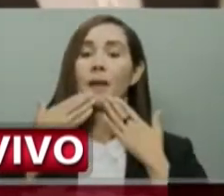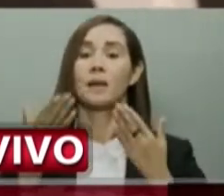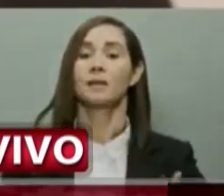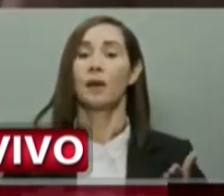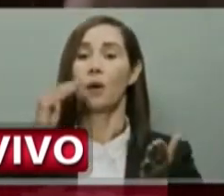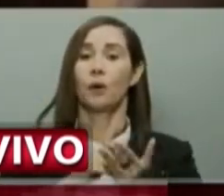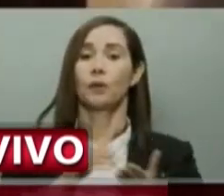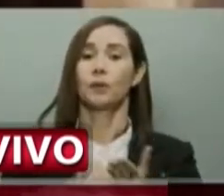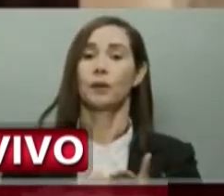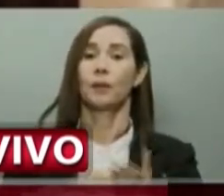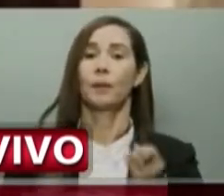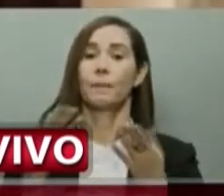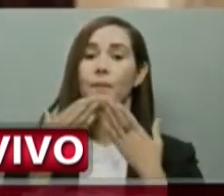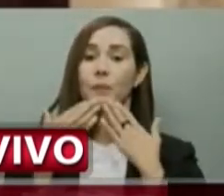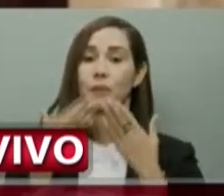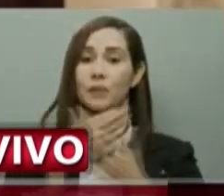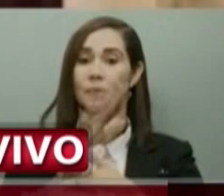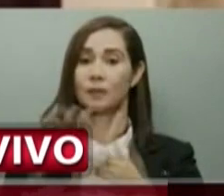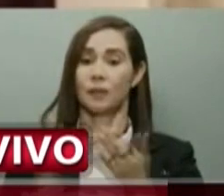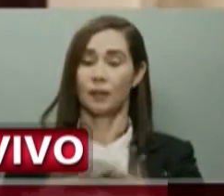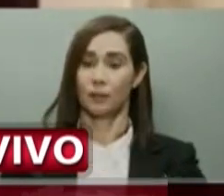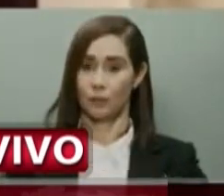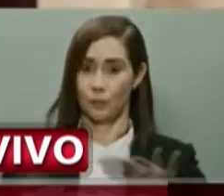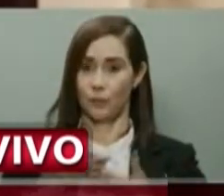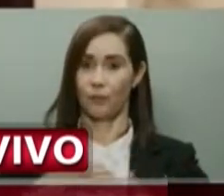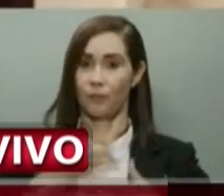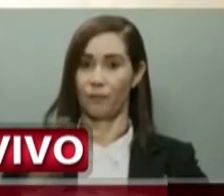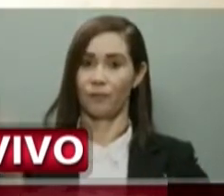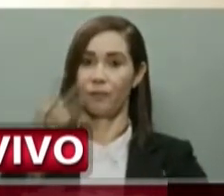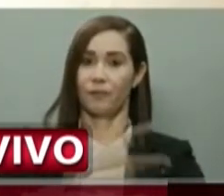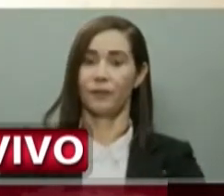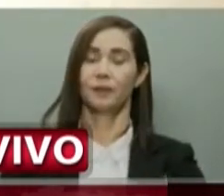Gracias nuevamente, muchísimas gracias a todos, que pasen feliz día.